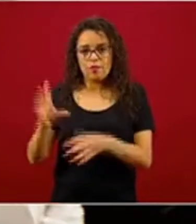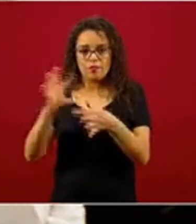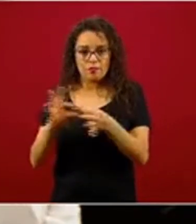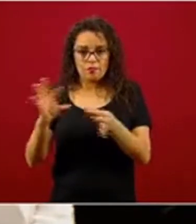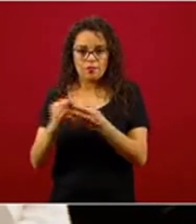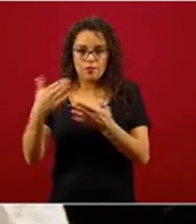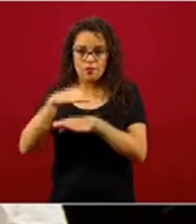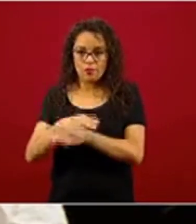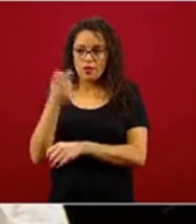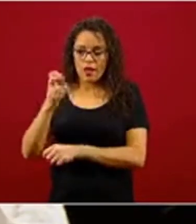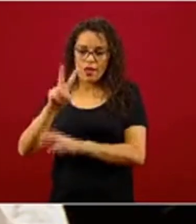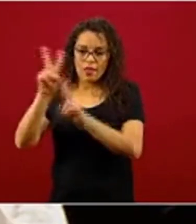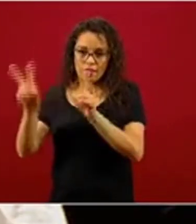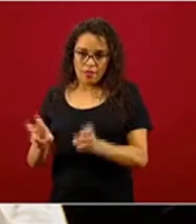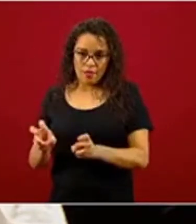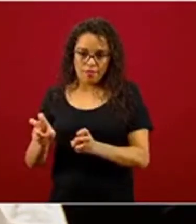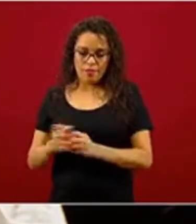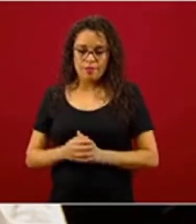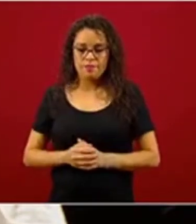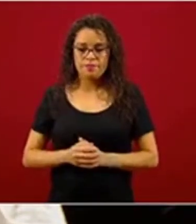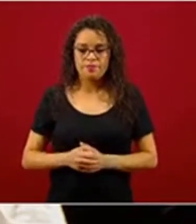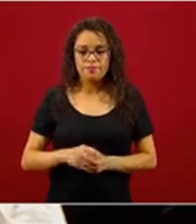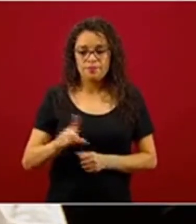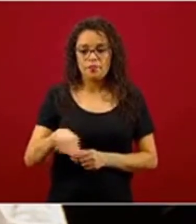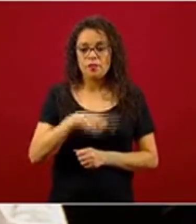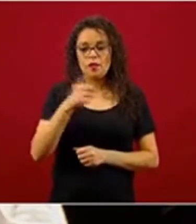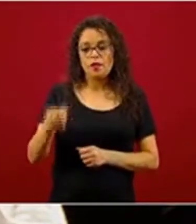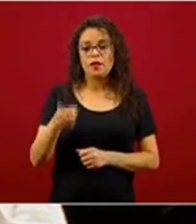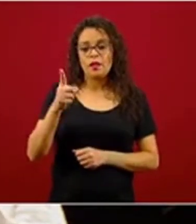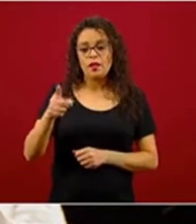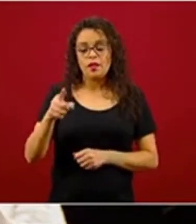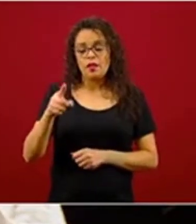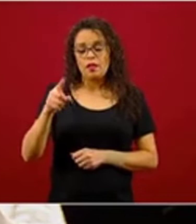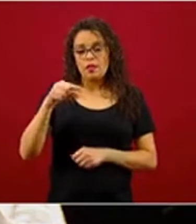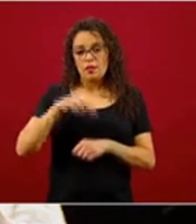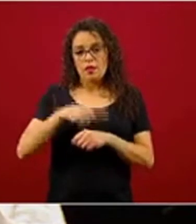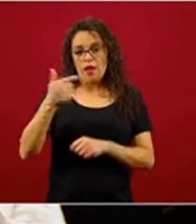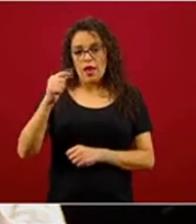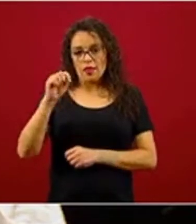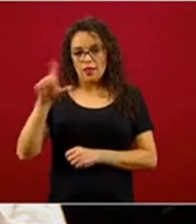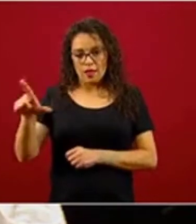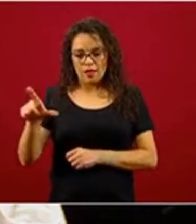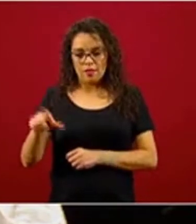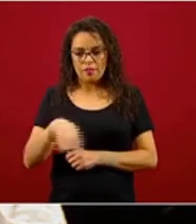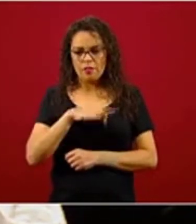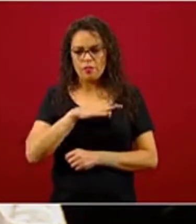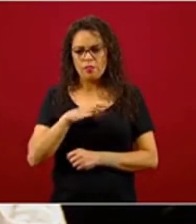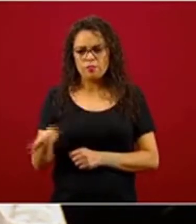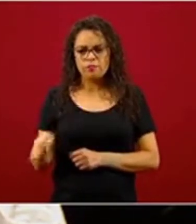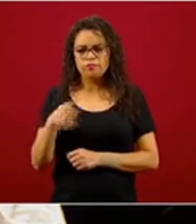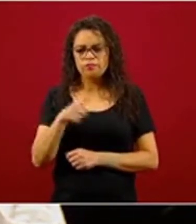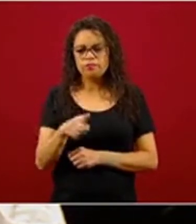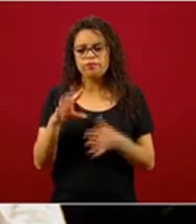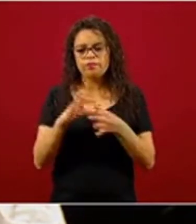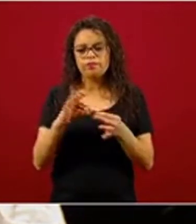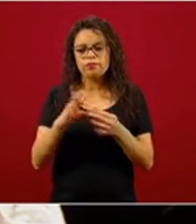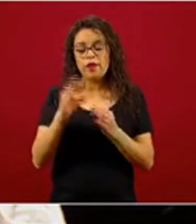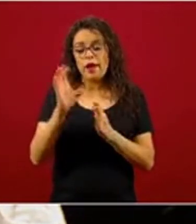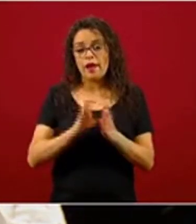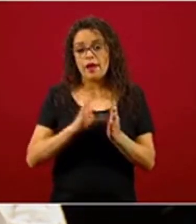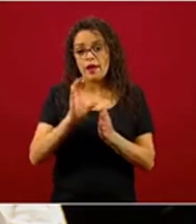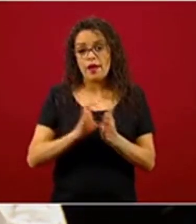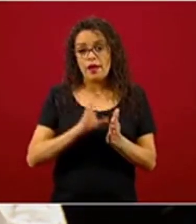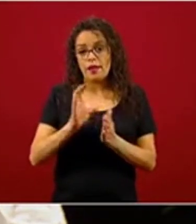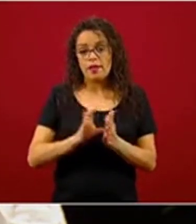el doctor Gatell. Y la tercera para el doctor Gatell, si nos puede hablar un poco de este calendario que se va a poner ya en